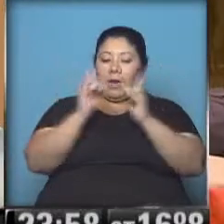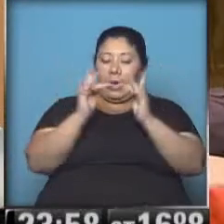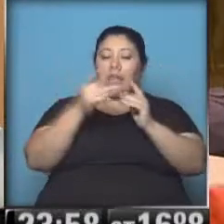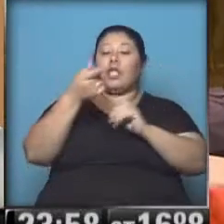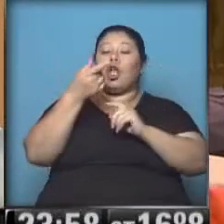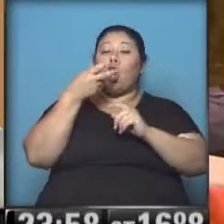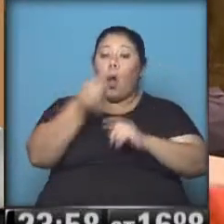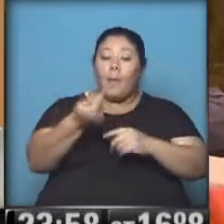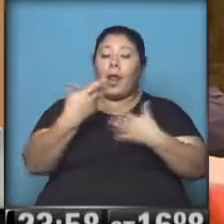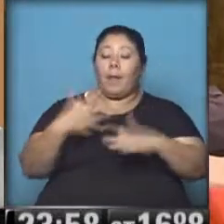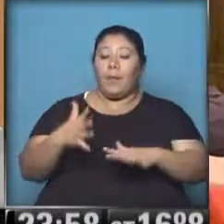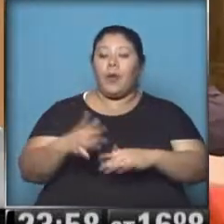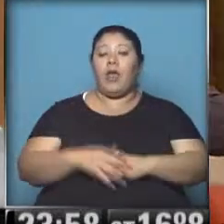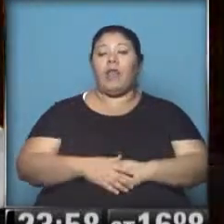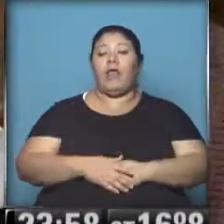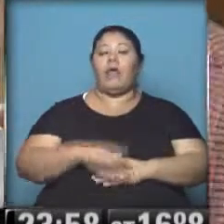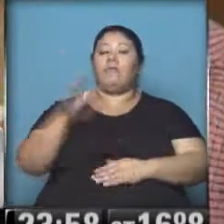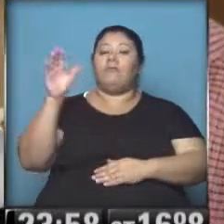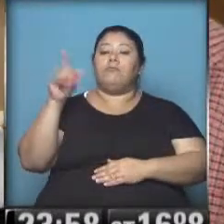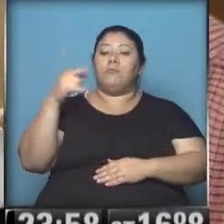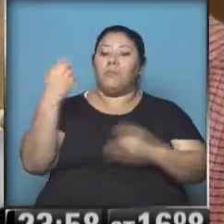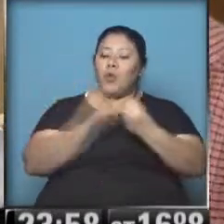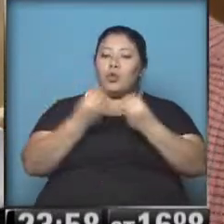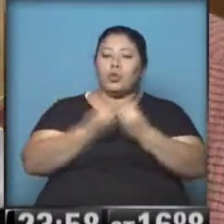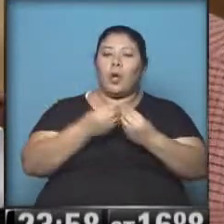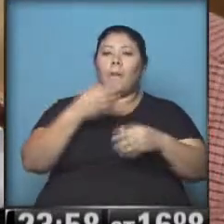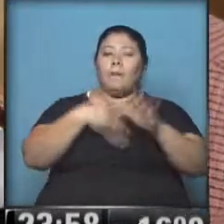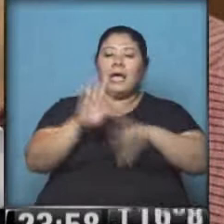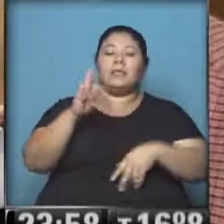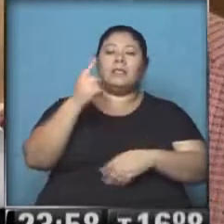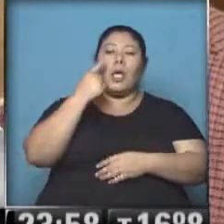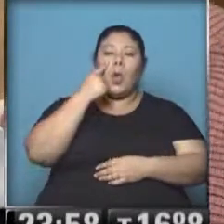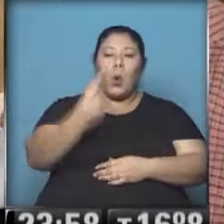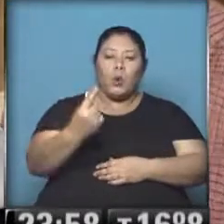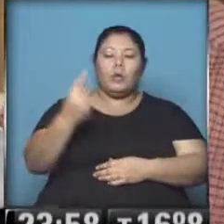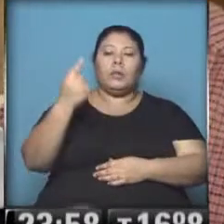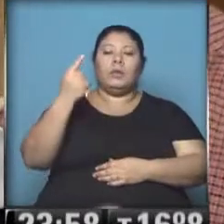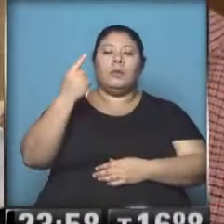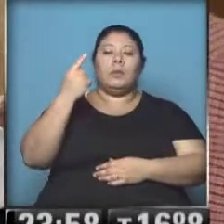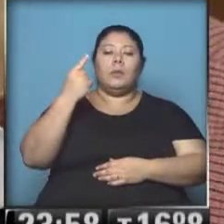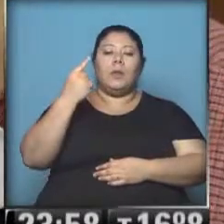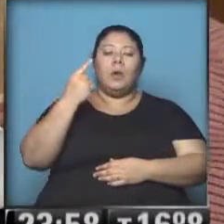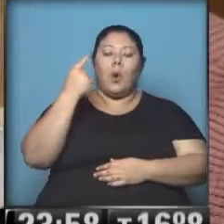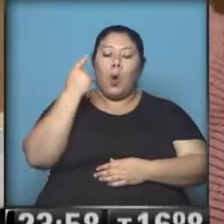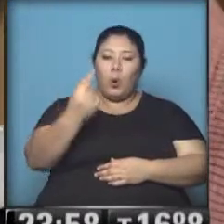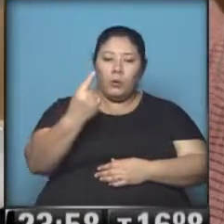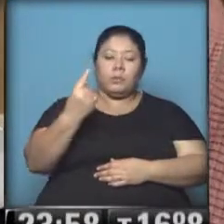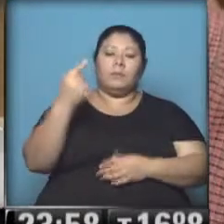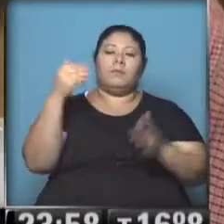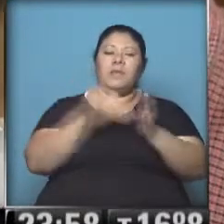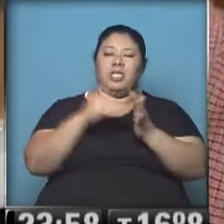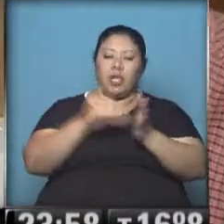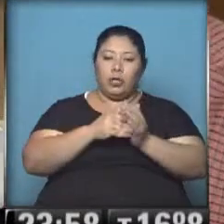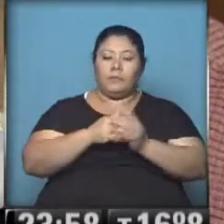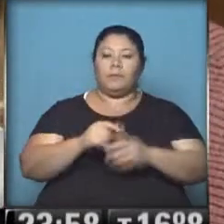más de 1 millón de visitantes. Lo que nos han informado es que han vendido quizás en un día, lo que venden en 15, 30, hasta algunos casos hasta